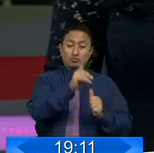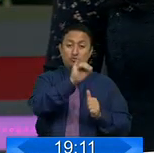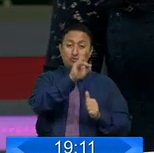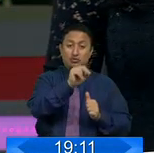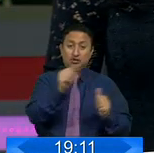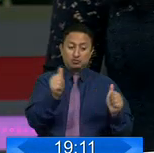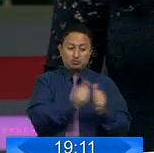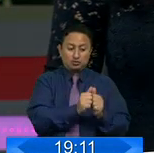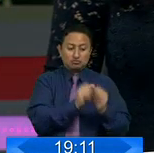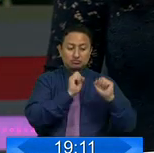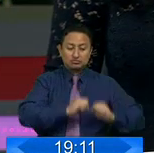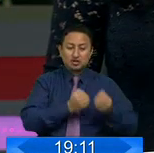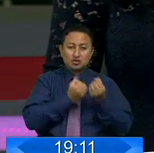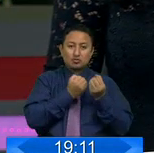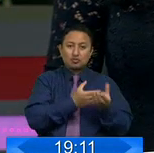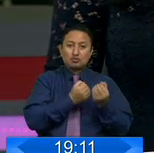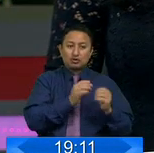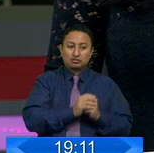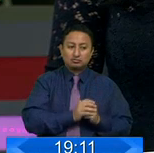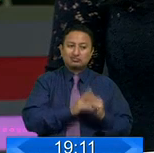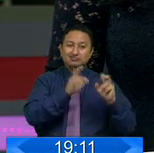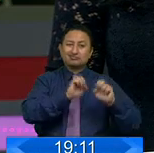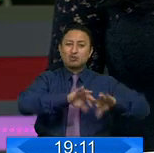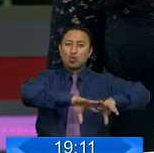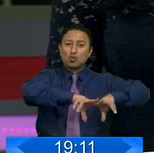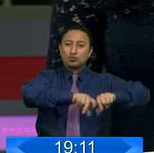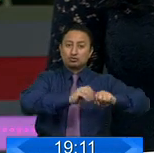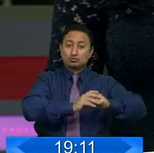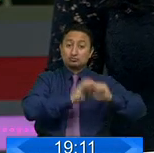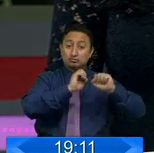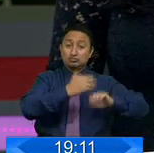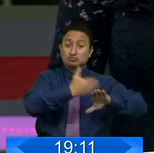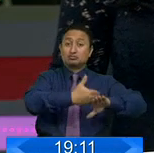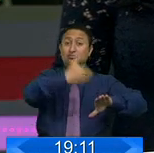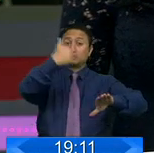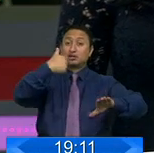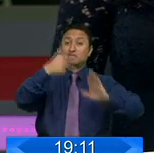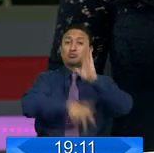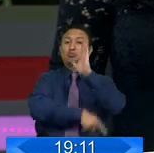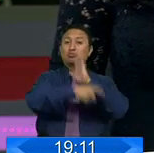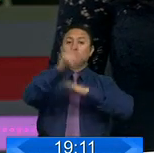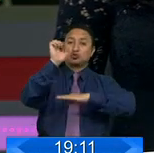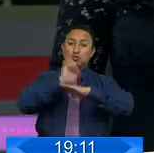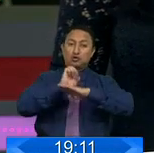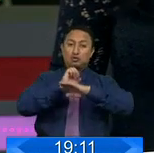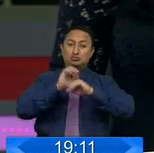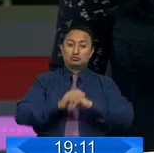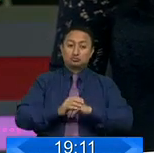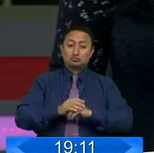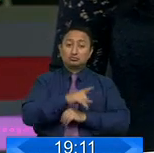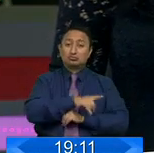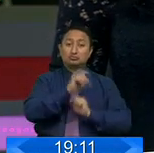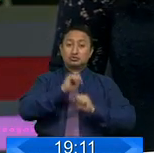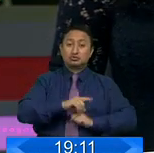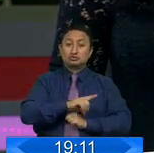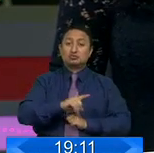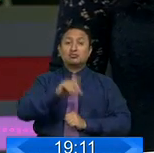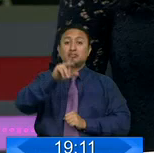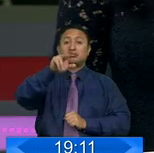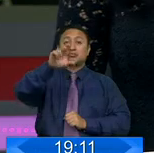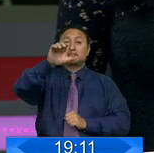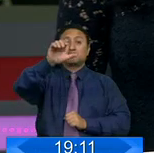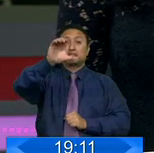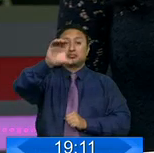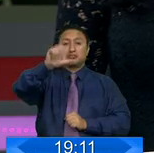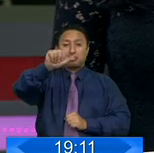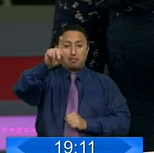entregarle información sobre actos de corrupción que se habrían registrado en Petroecuador y que la habría obtenido de Carlos Pareja,